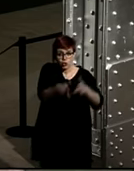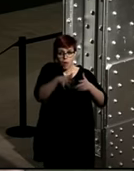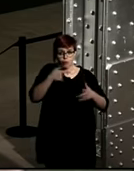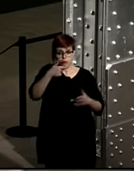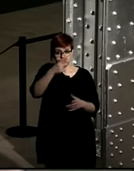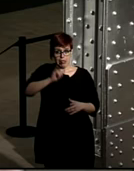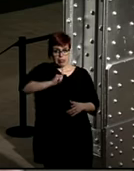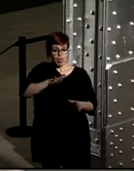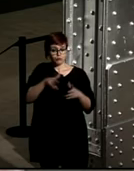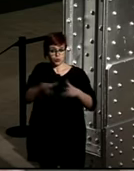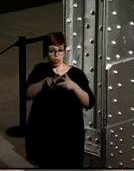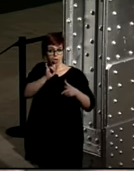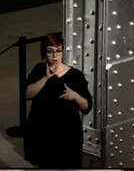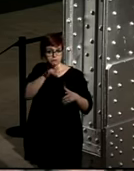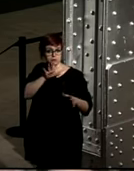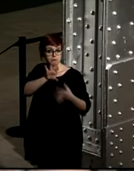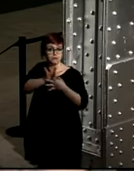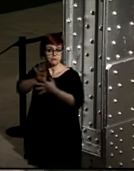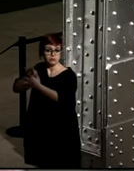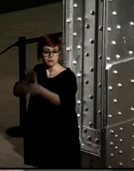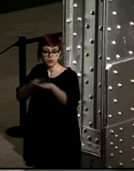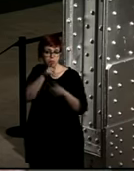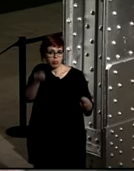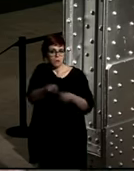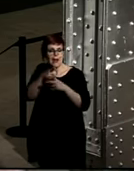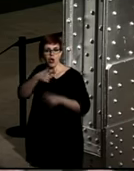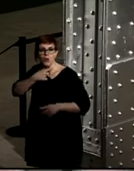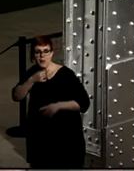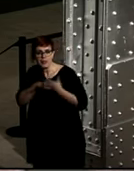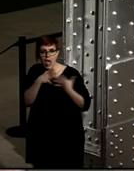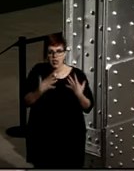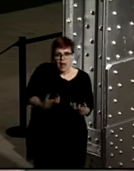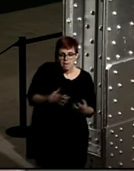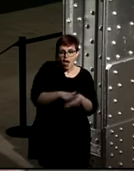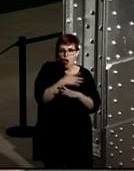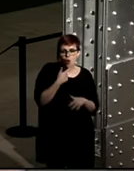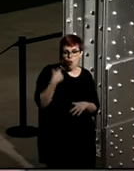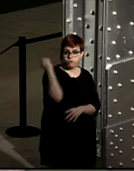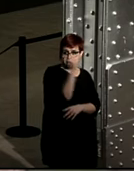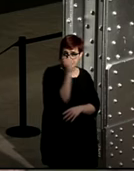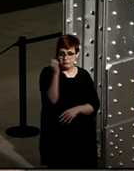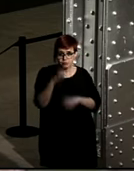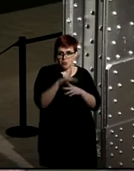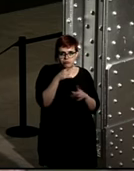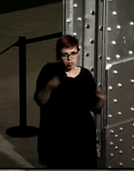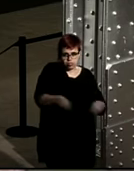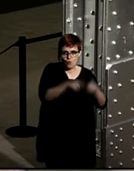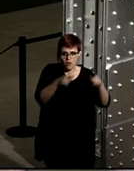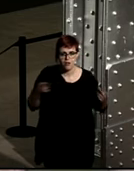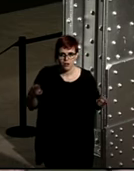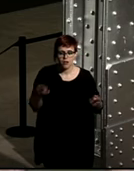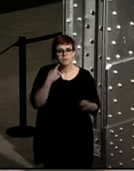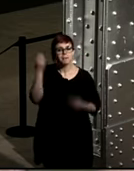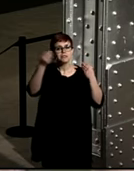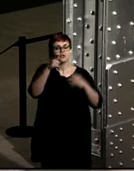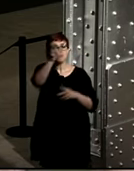sociedad y porque son tus historias, en clave de comedia, en clave de drama, o en clave de thriller, o en clave de género. Yo creo que el público